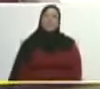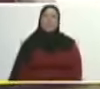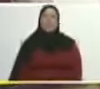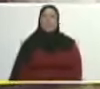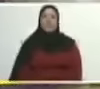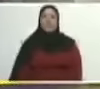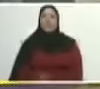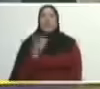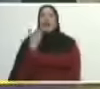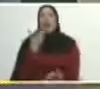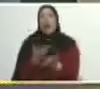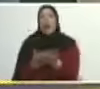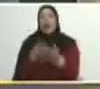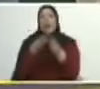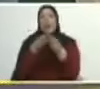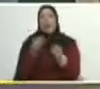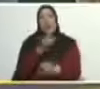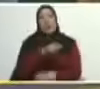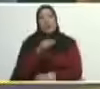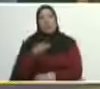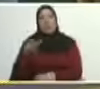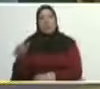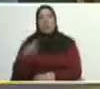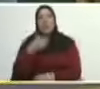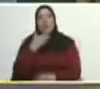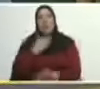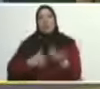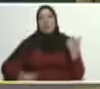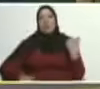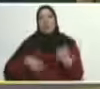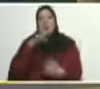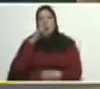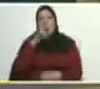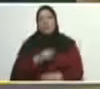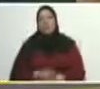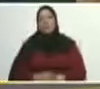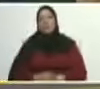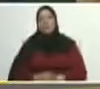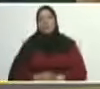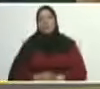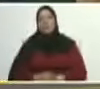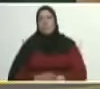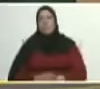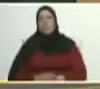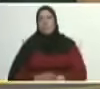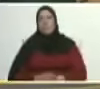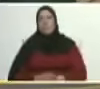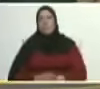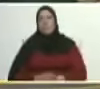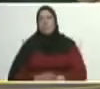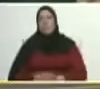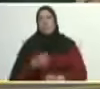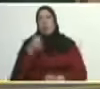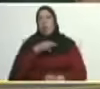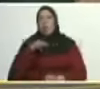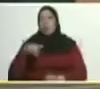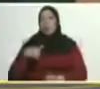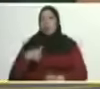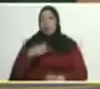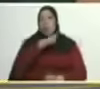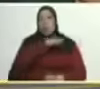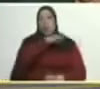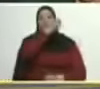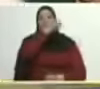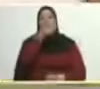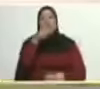Thank you very much, President Maduro. Muchas gracias, Presidente Maduro. Heads of state and government. Jefes de Estado